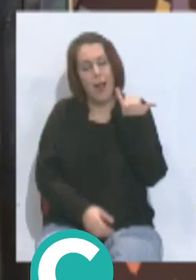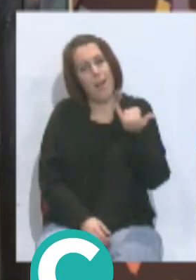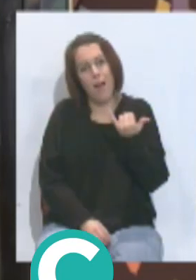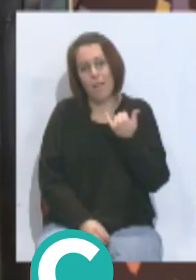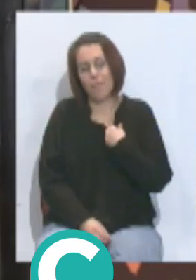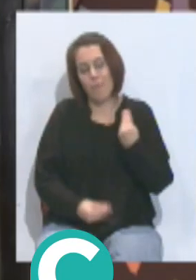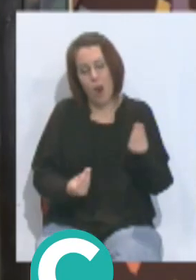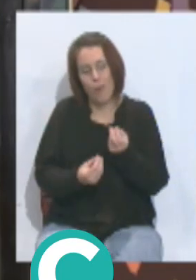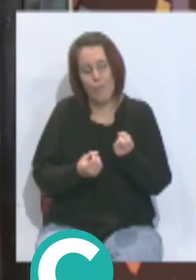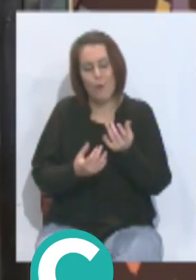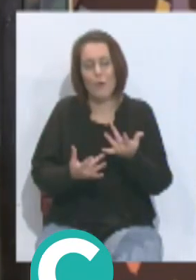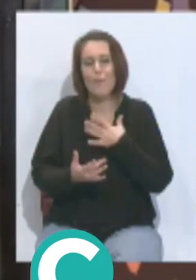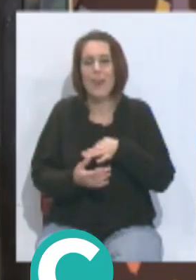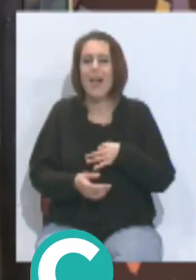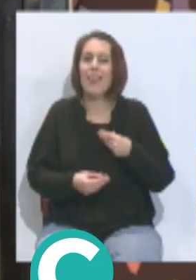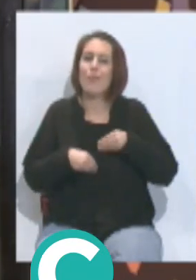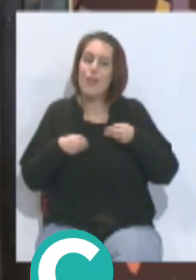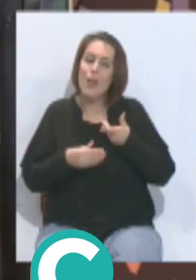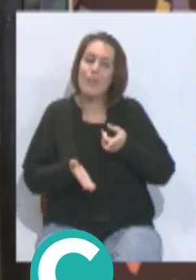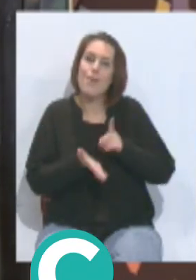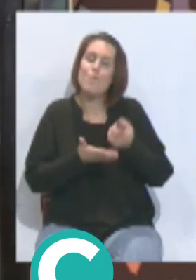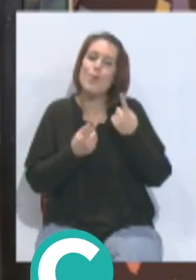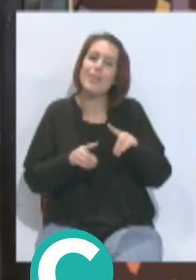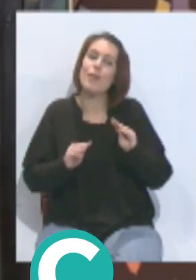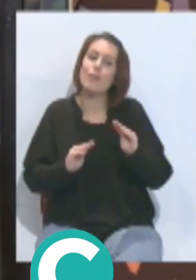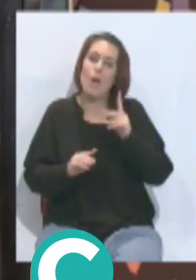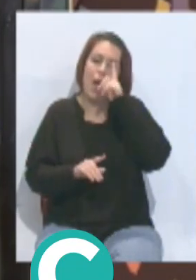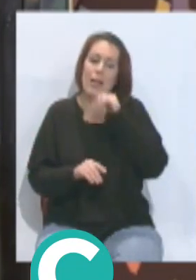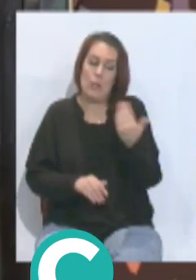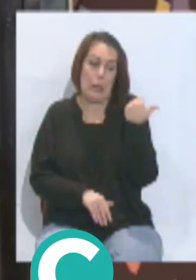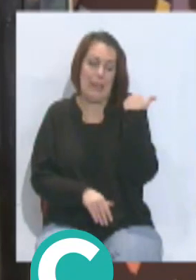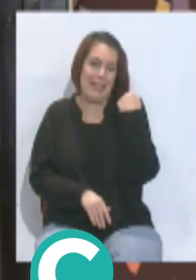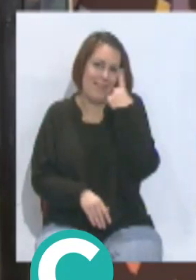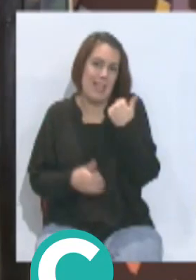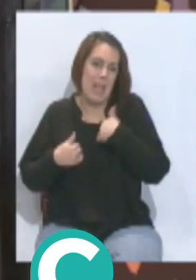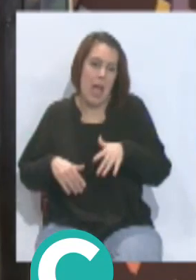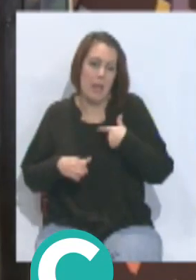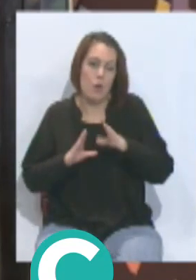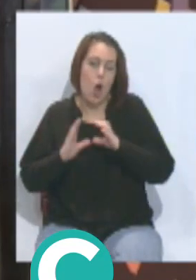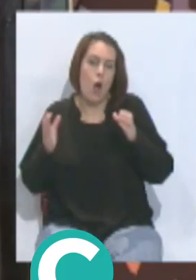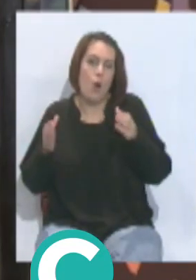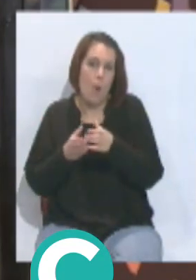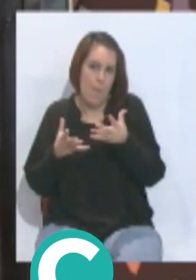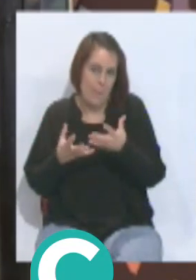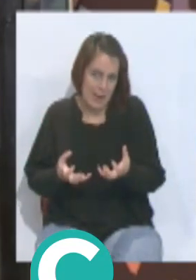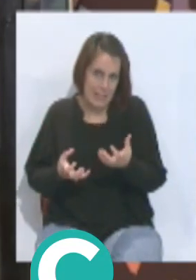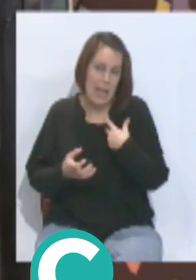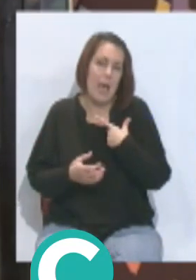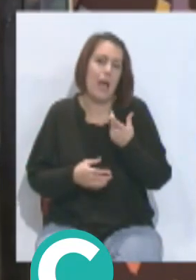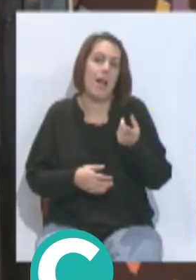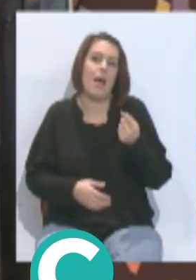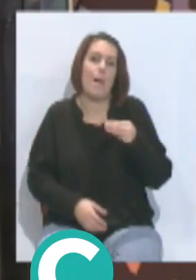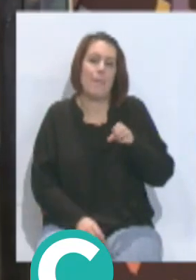recupere pronto y podamos volver a disfrutar de sus músicas. Los últimos años, ya lo saben, junto a la comparsa, junto a Miguel Ángel